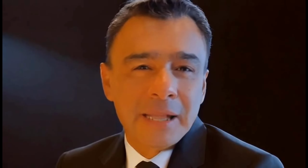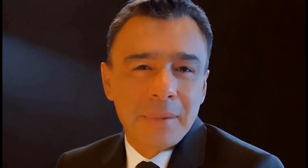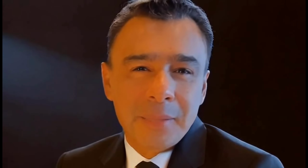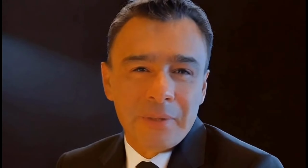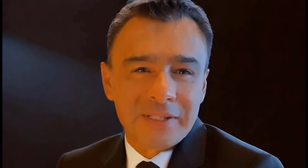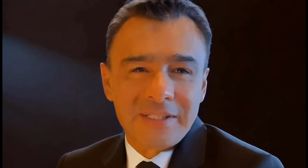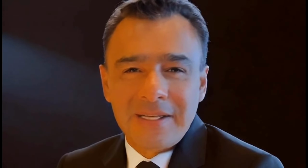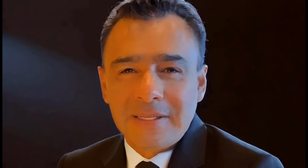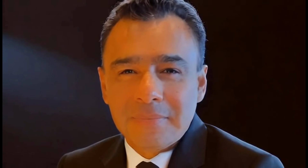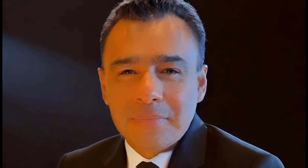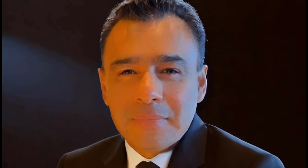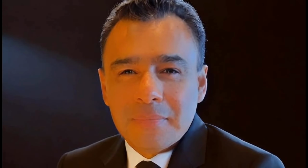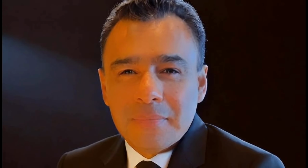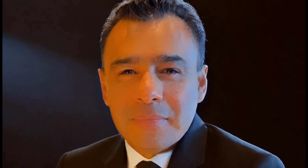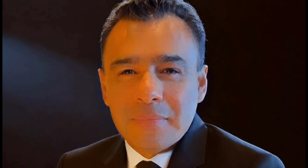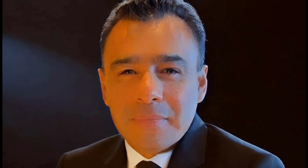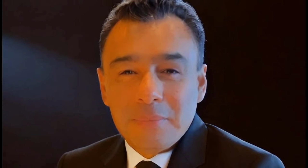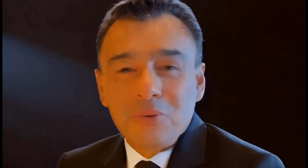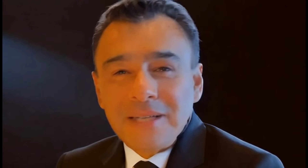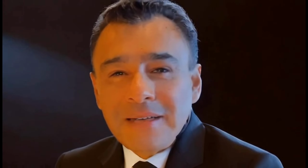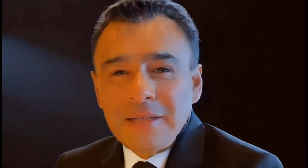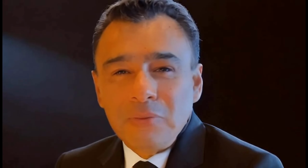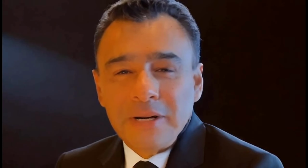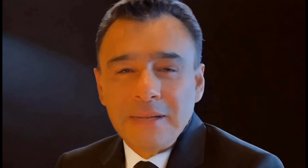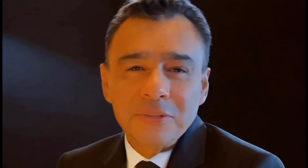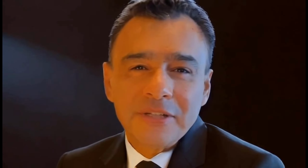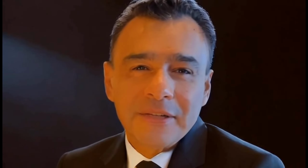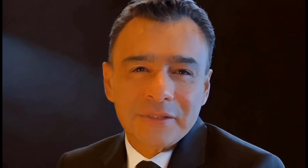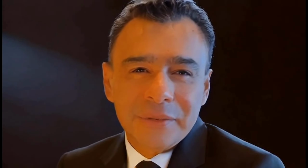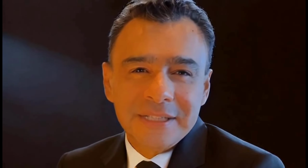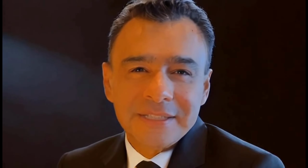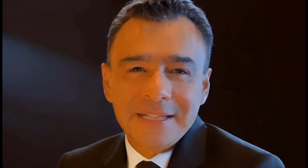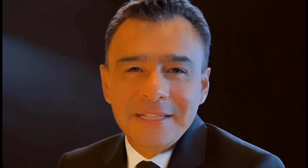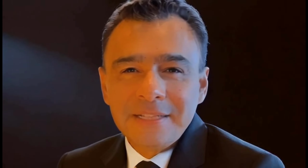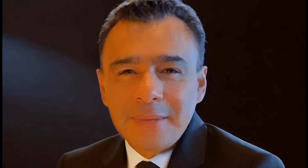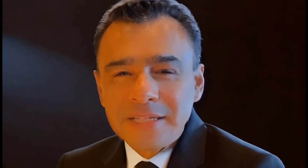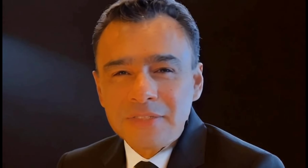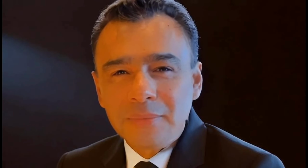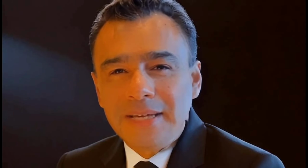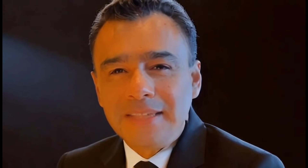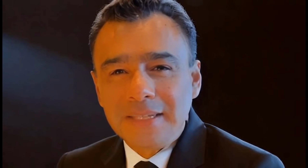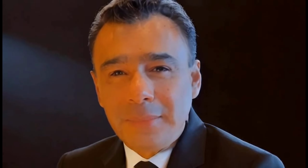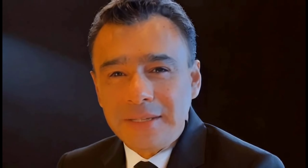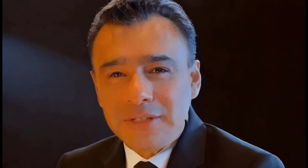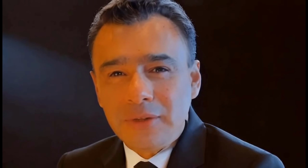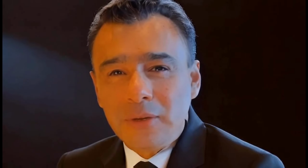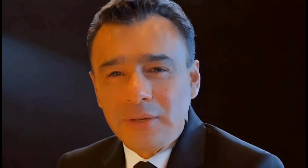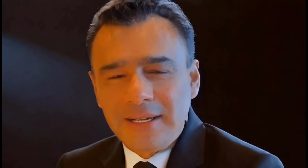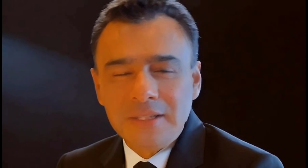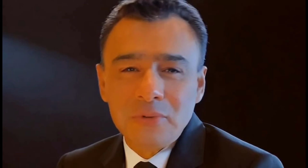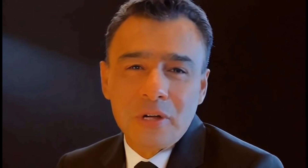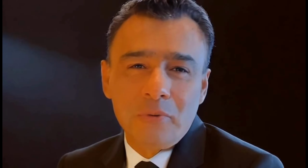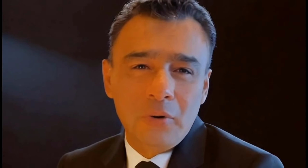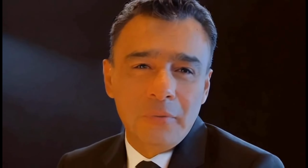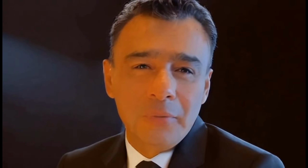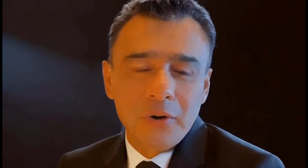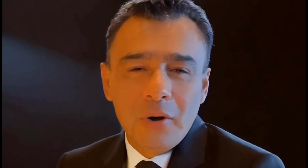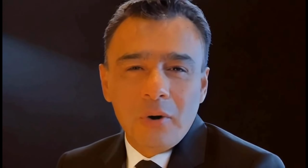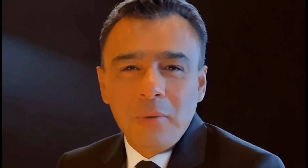un like para poder seguir. Diputada de Morena Montserrat Ruiz, en el debate sobre la desaparición de